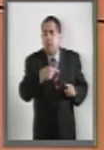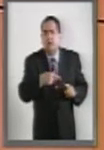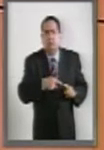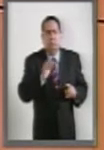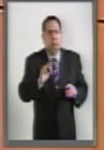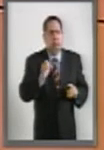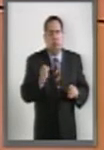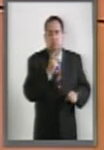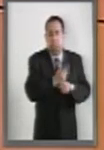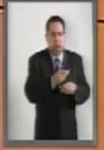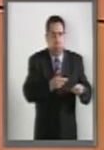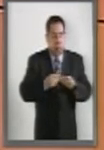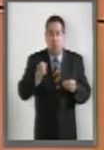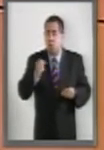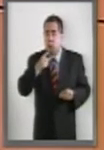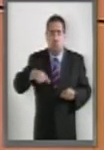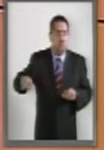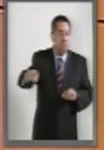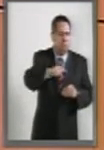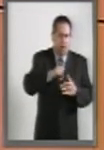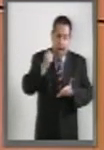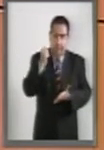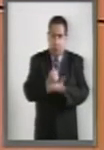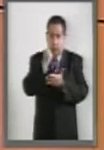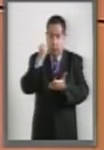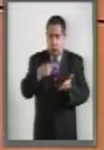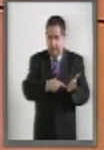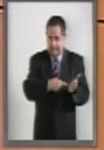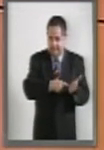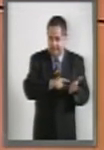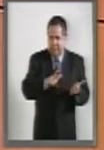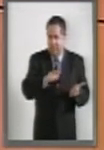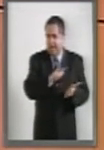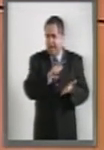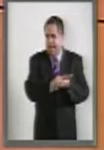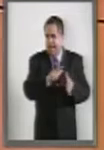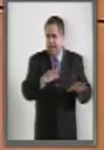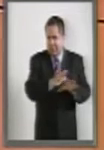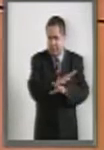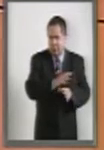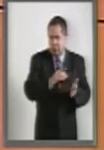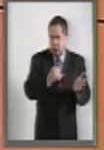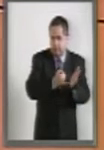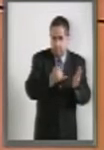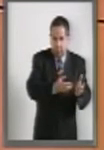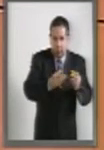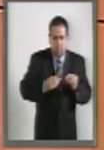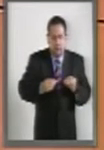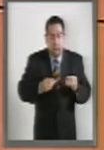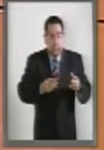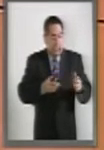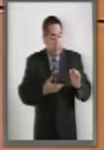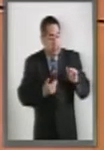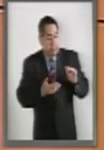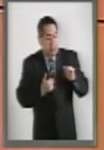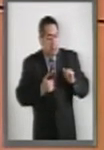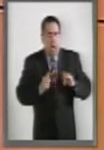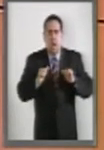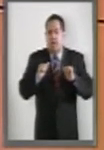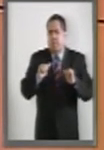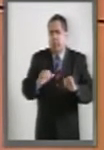oportunamente aprobada por esta soberanía, ha permitido sortear los primeros efectos de esta nueva composición